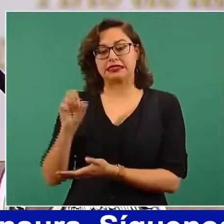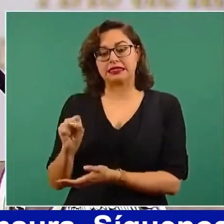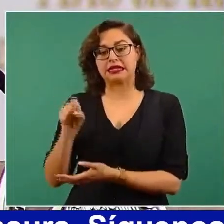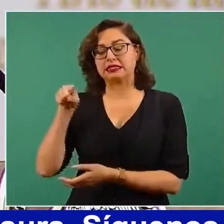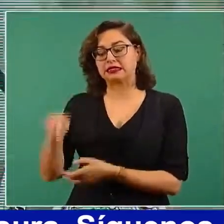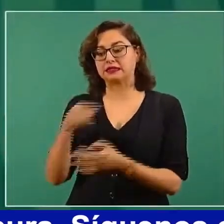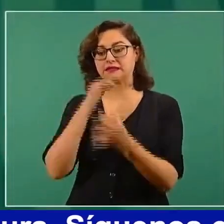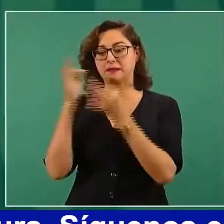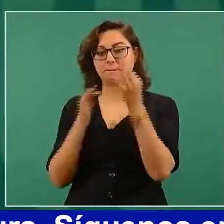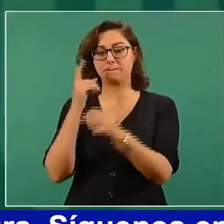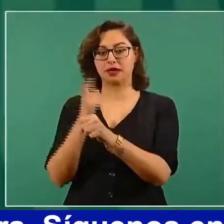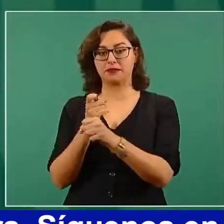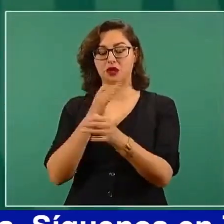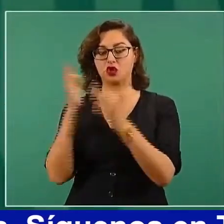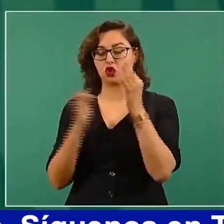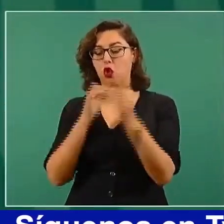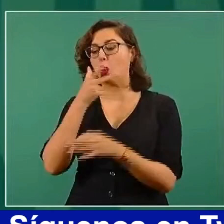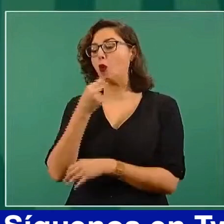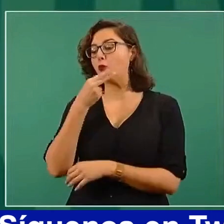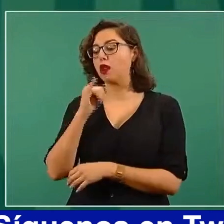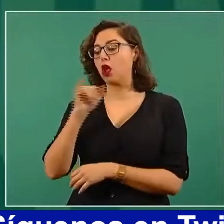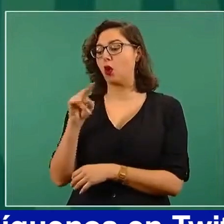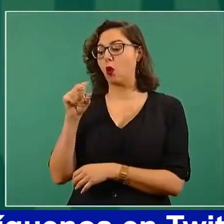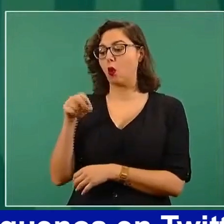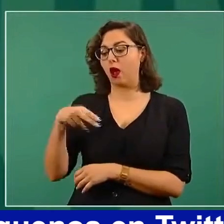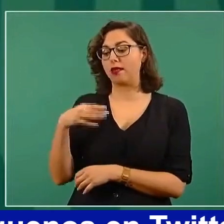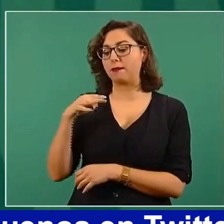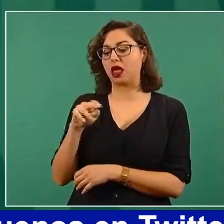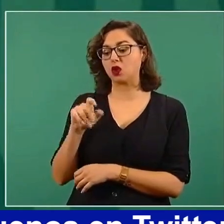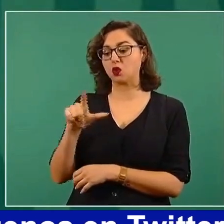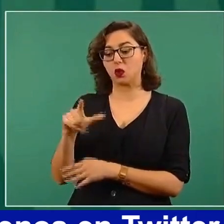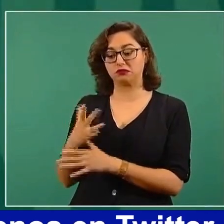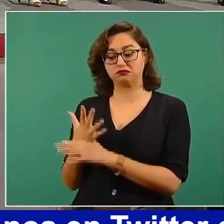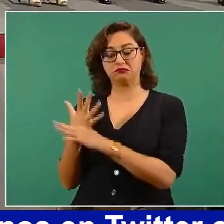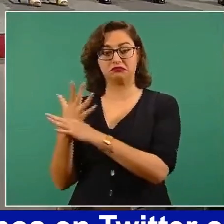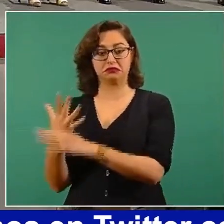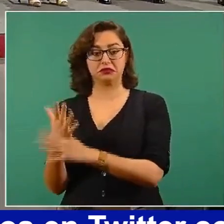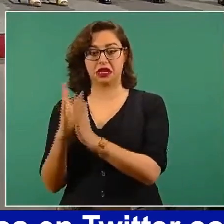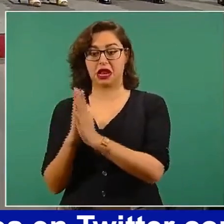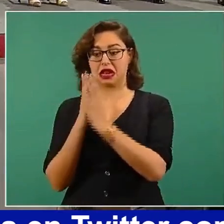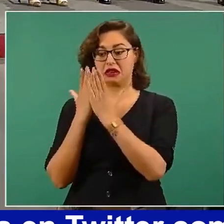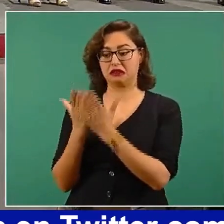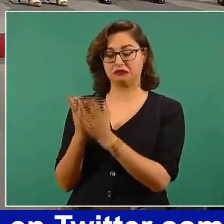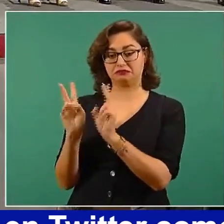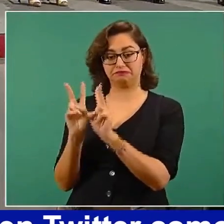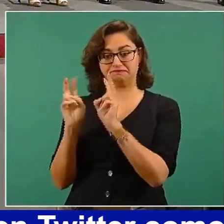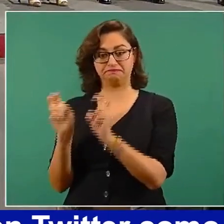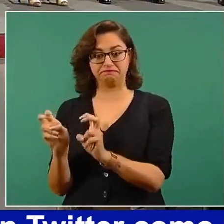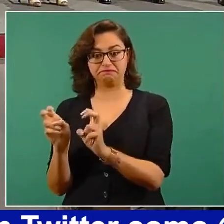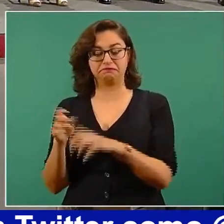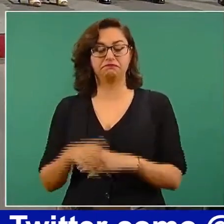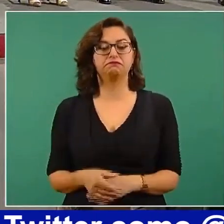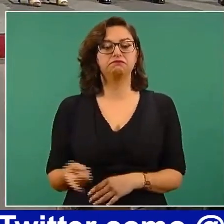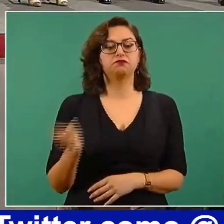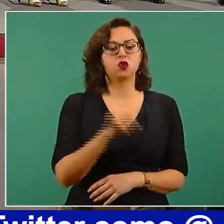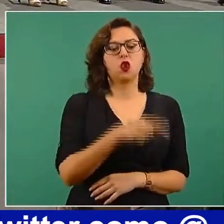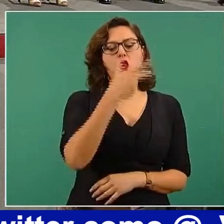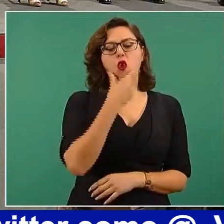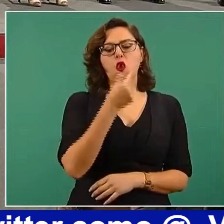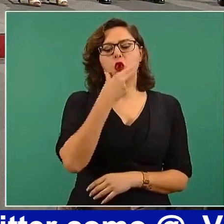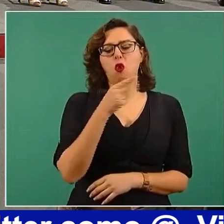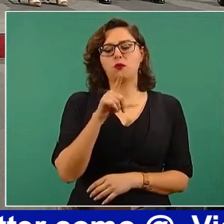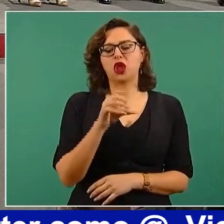de Primero Noticias, Juan Manuel Magaña, escribió que algunos oyeron al conductor Carlos